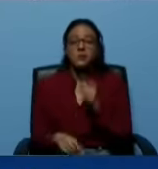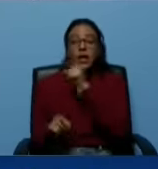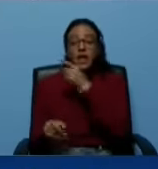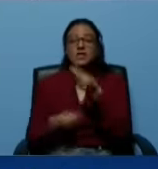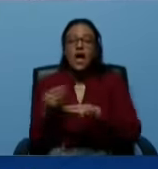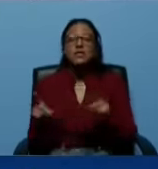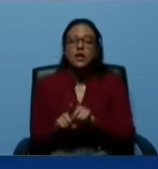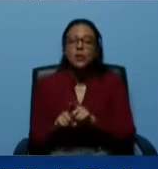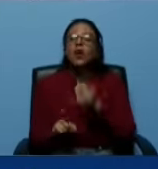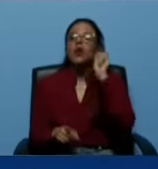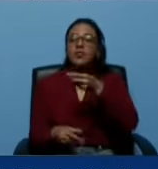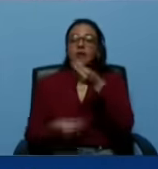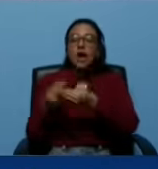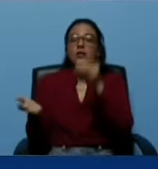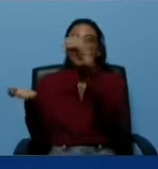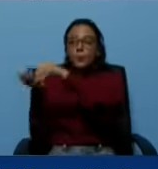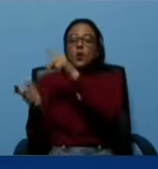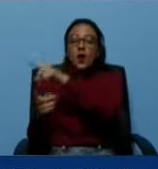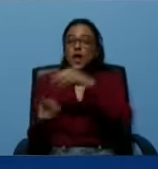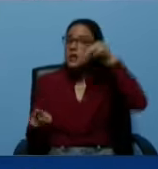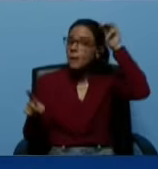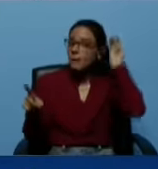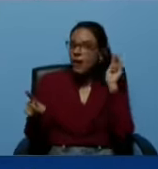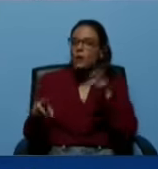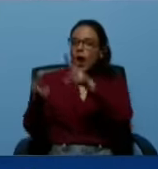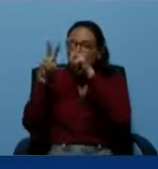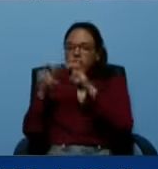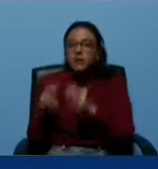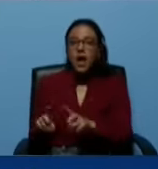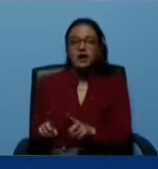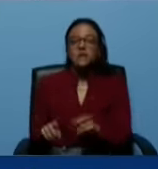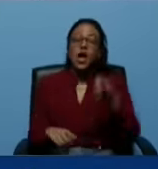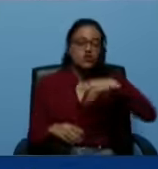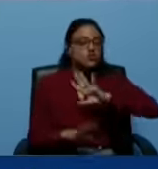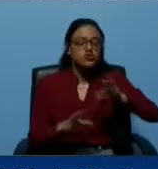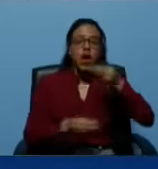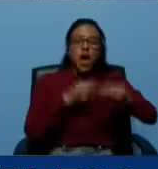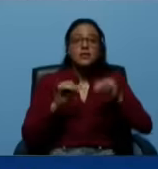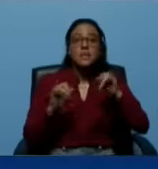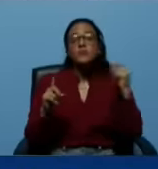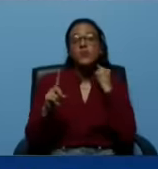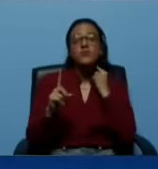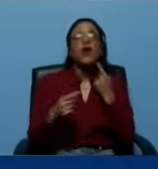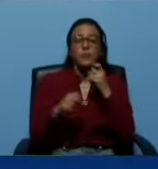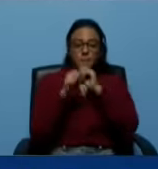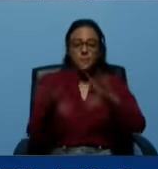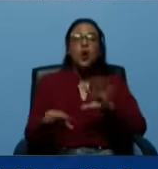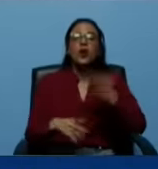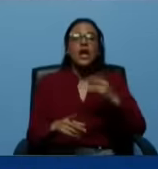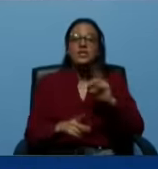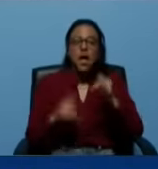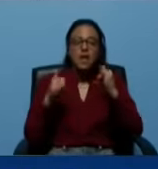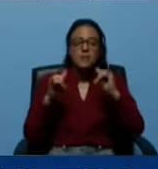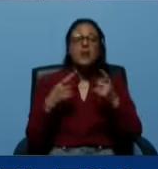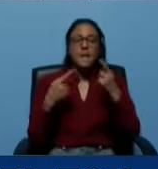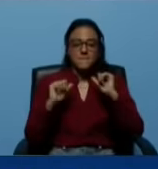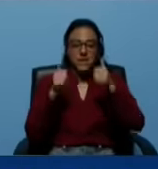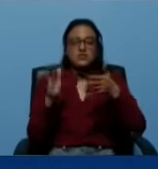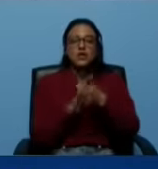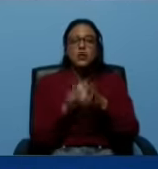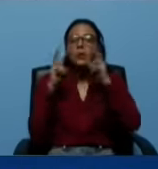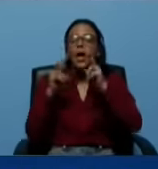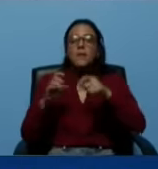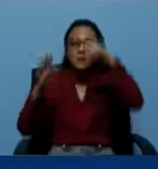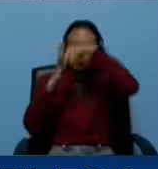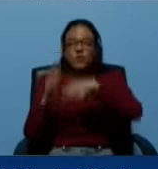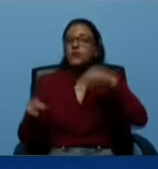que le sale es una investigación, que ya se abrió, por cierto, según declaraciones del propio fiscal. Y con respecto al